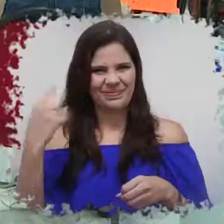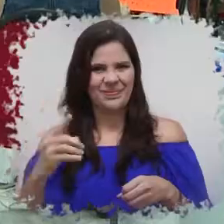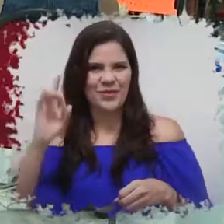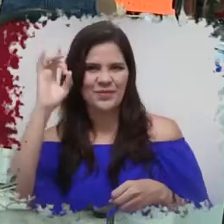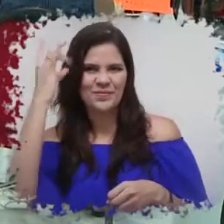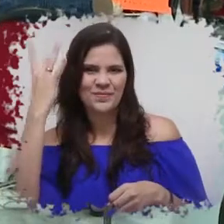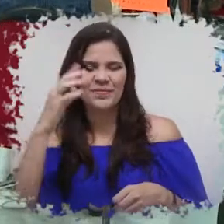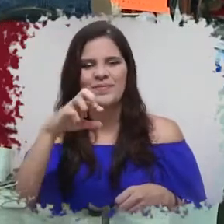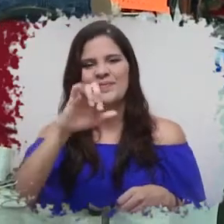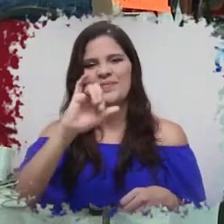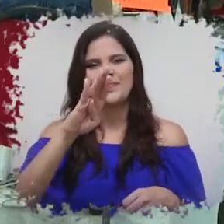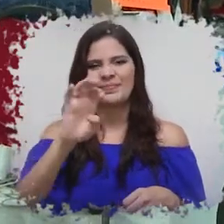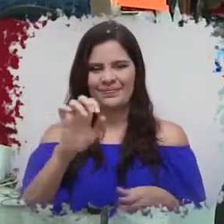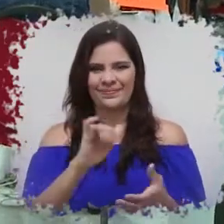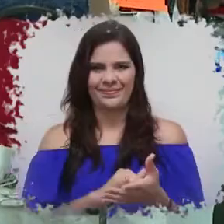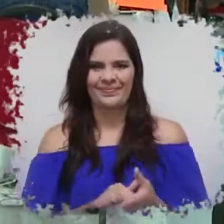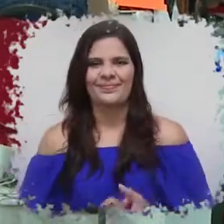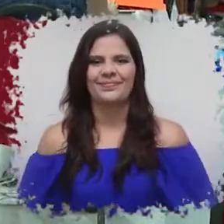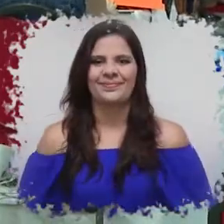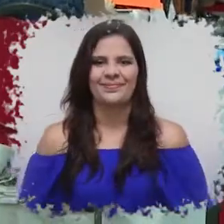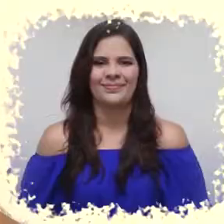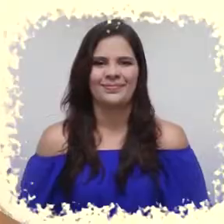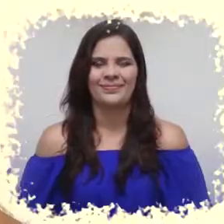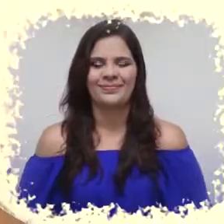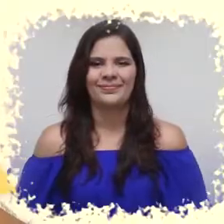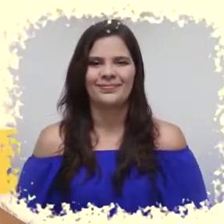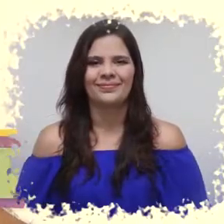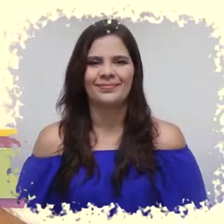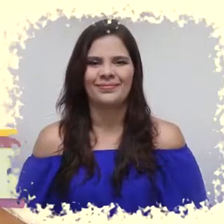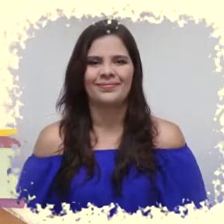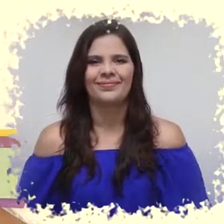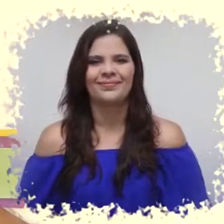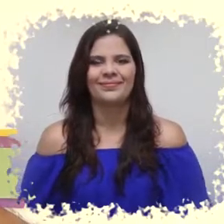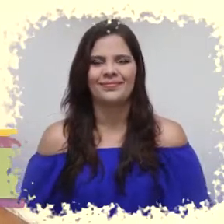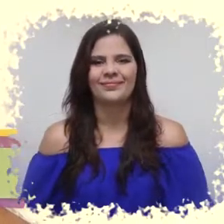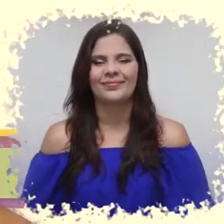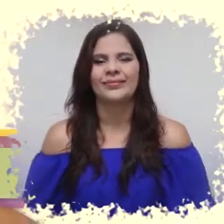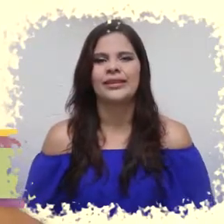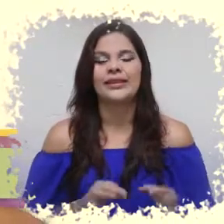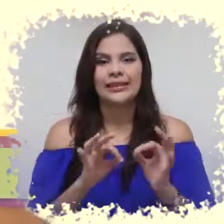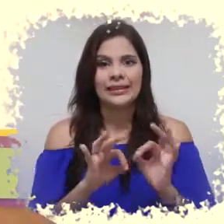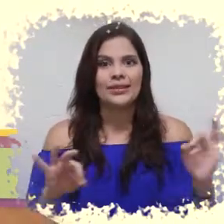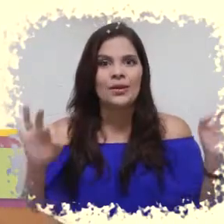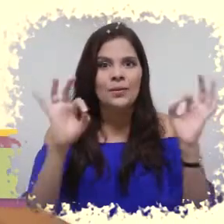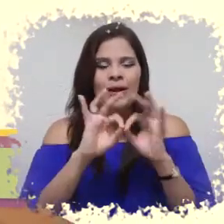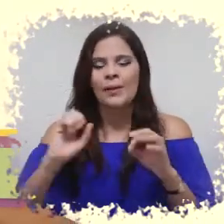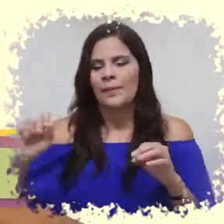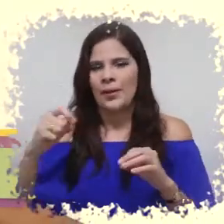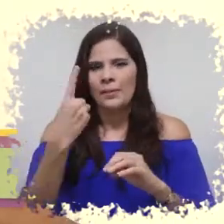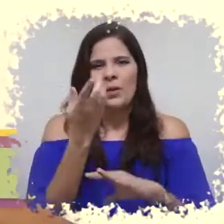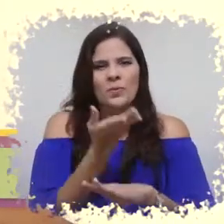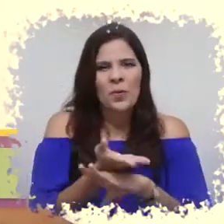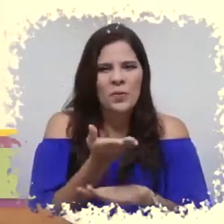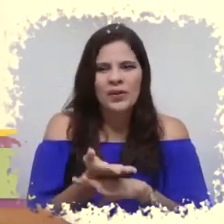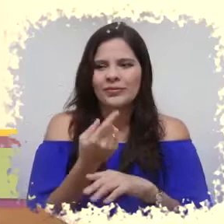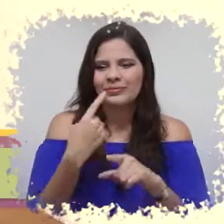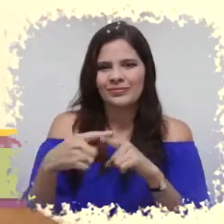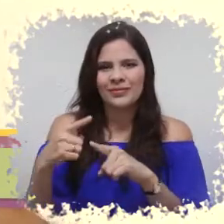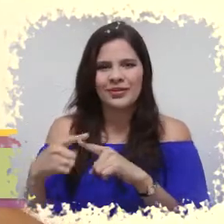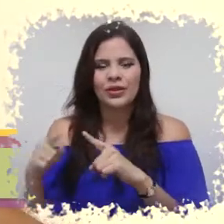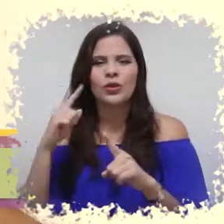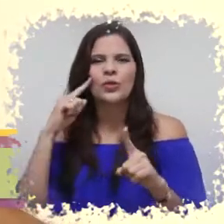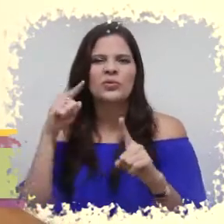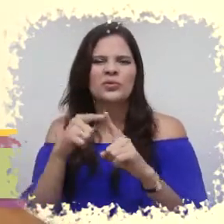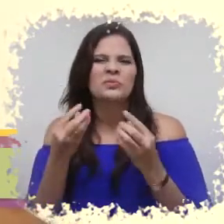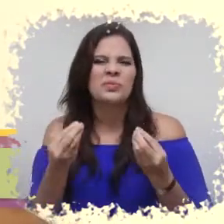mundial, Carlos Alberto "El Pibe" Valderrama. Ese es el primer paso que se debe dar, tener esas propuestas que